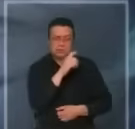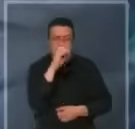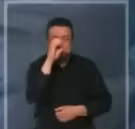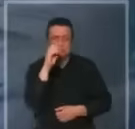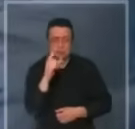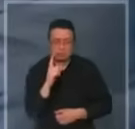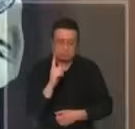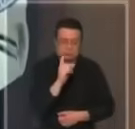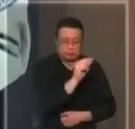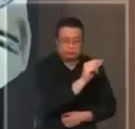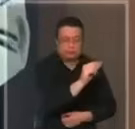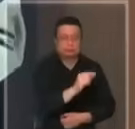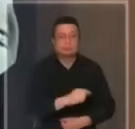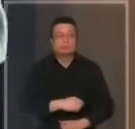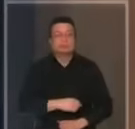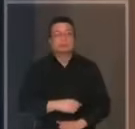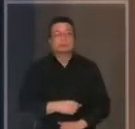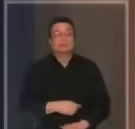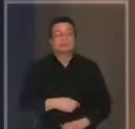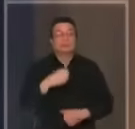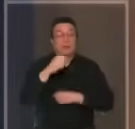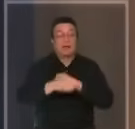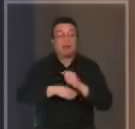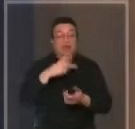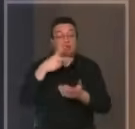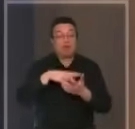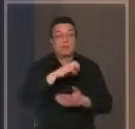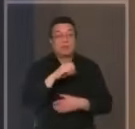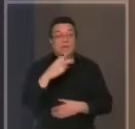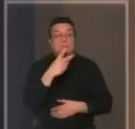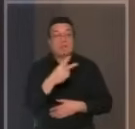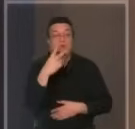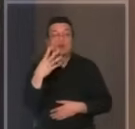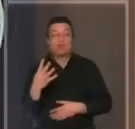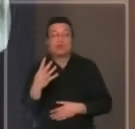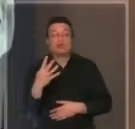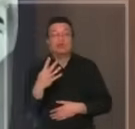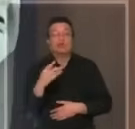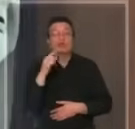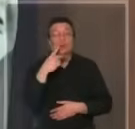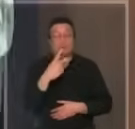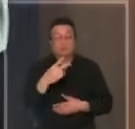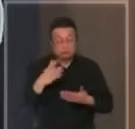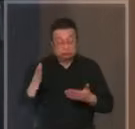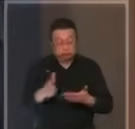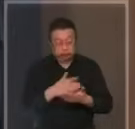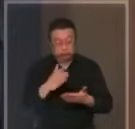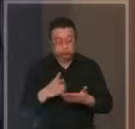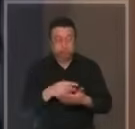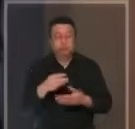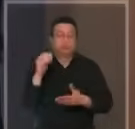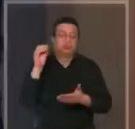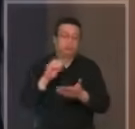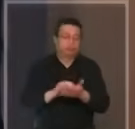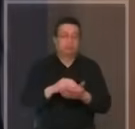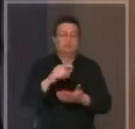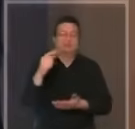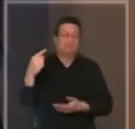misa. Del año 2024, te mirás las páginas de nuestra historia con